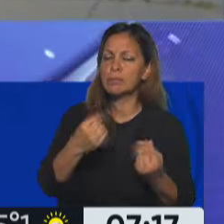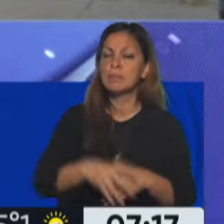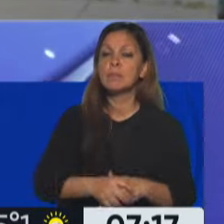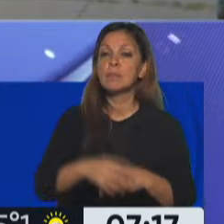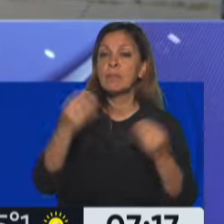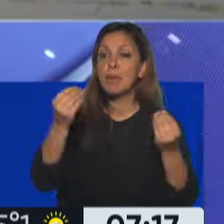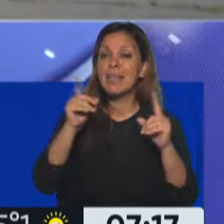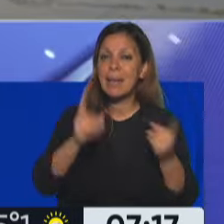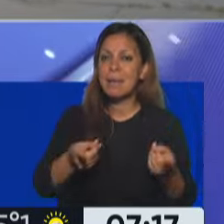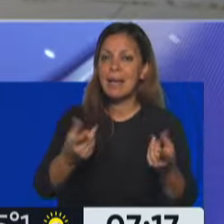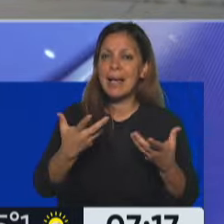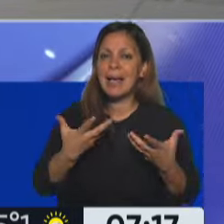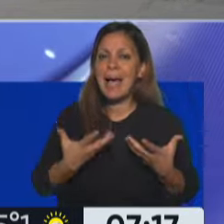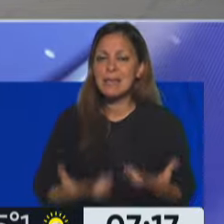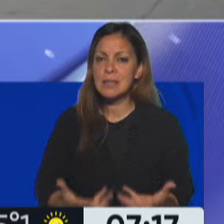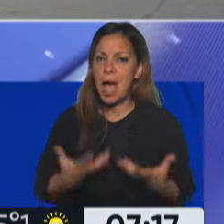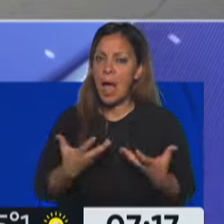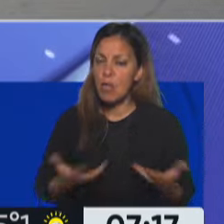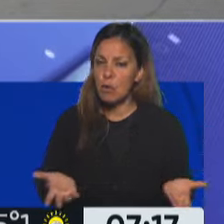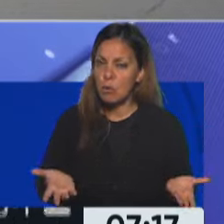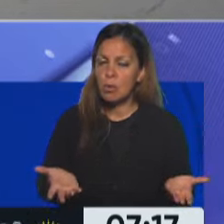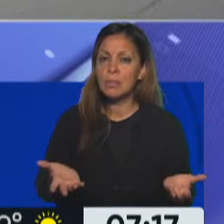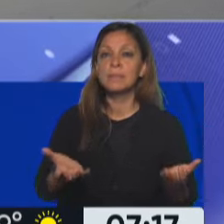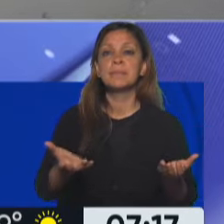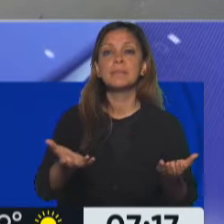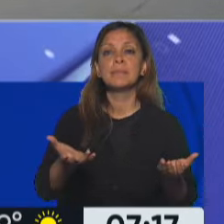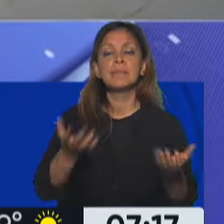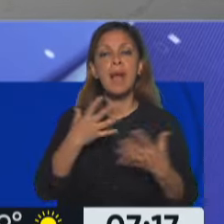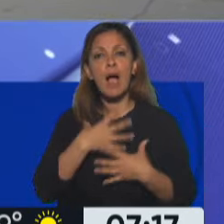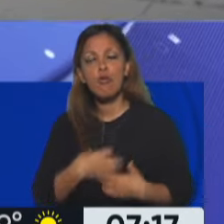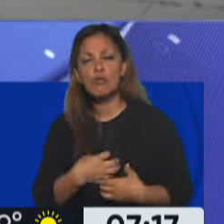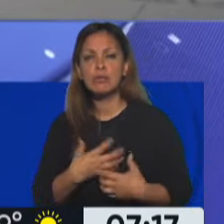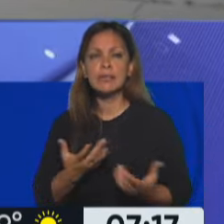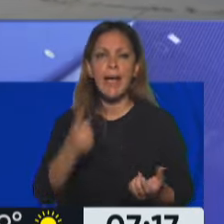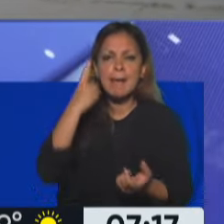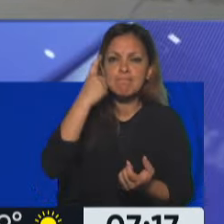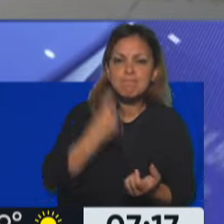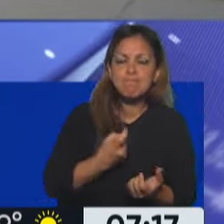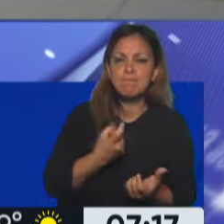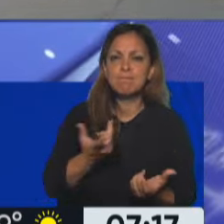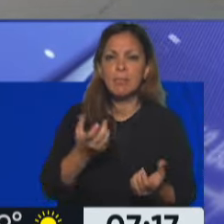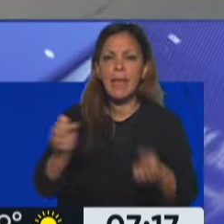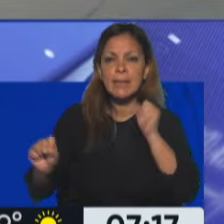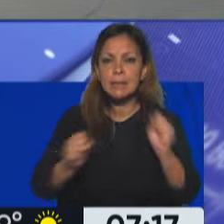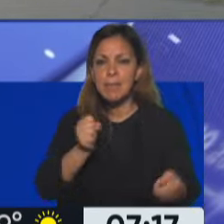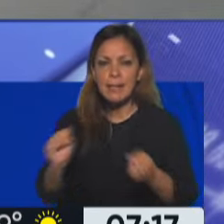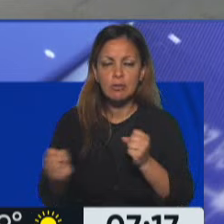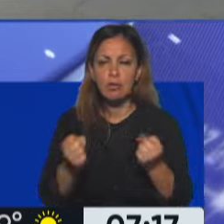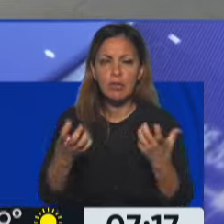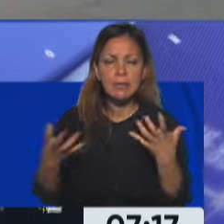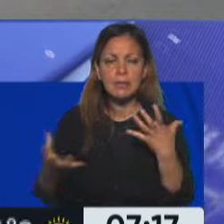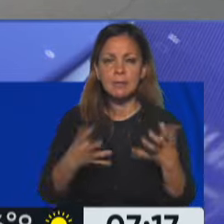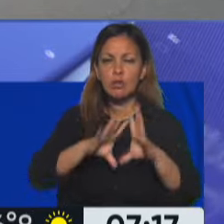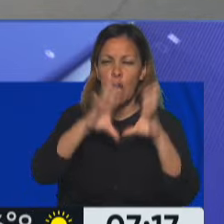acumulando cansancio, sino se va acumulando angustia, tristeza, desesperación, y por